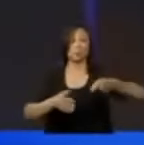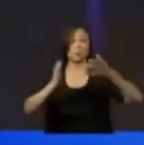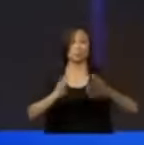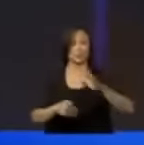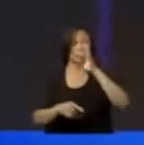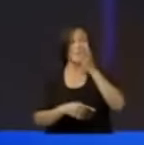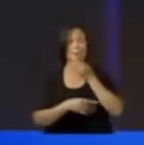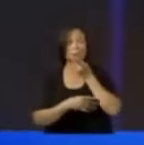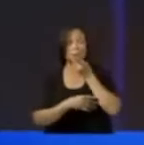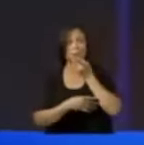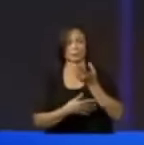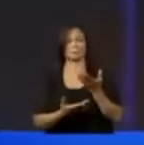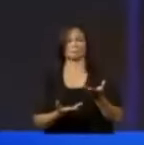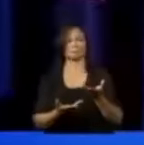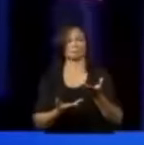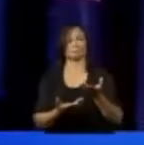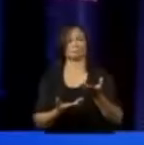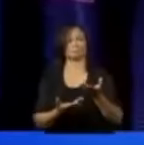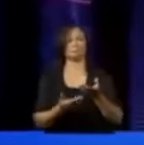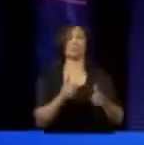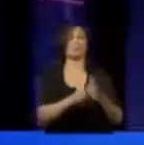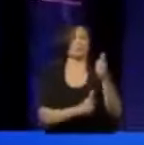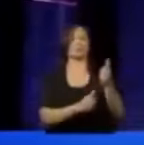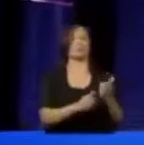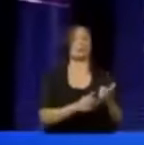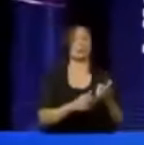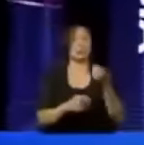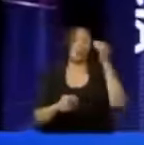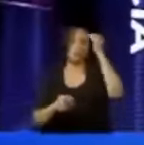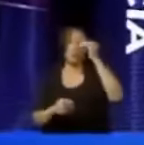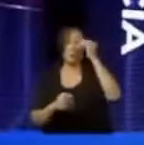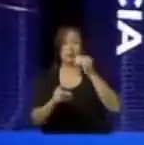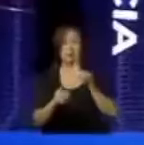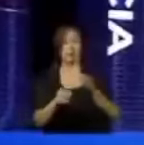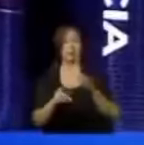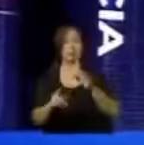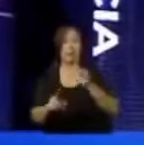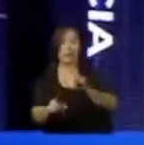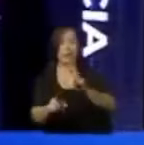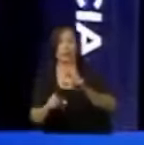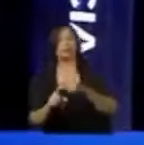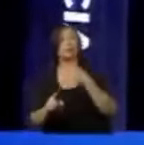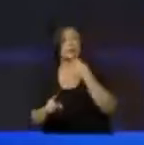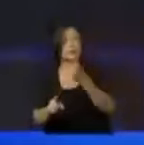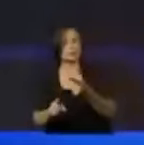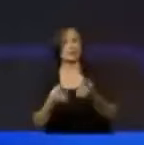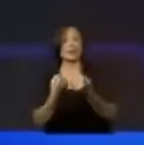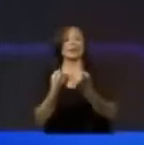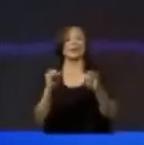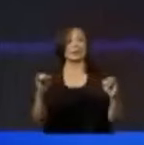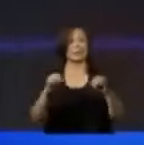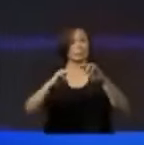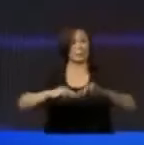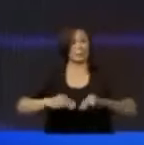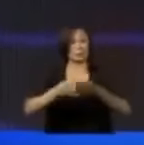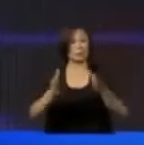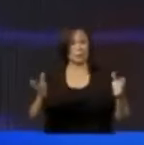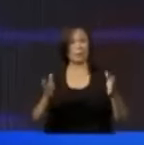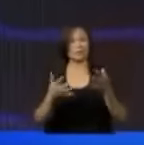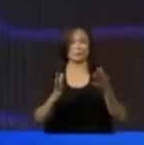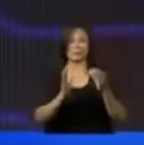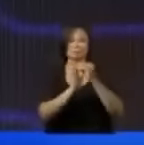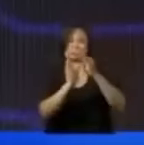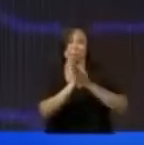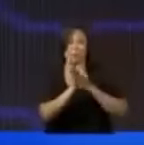jueces en República Dominicana, en su gran mayoría. Su opinión, candidato Fernández. Reitero que la independencia del Ministerio Público